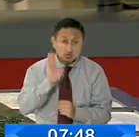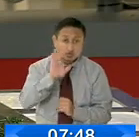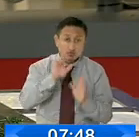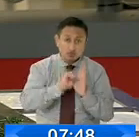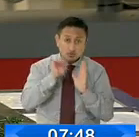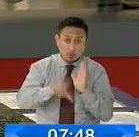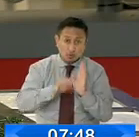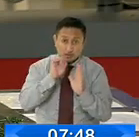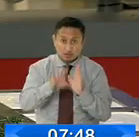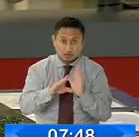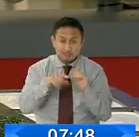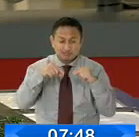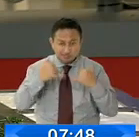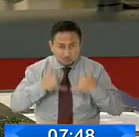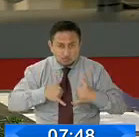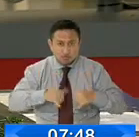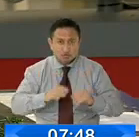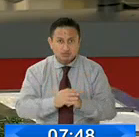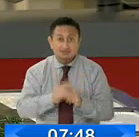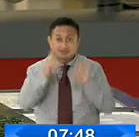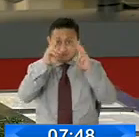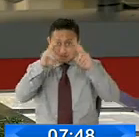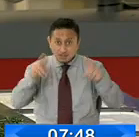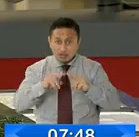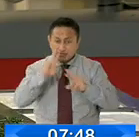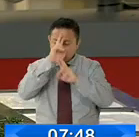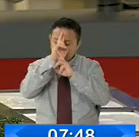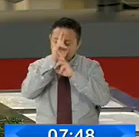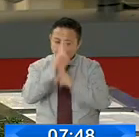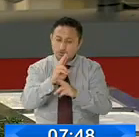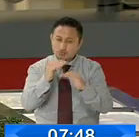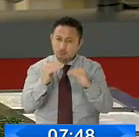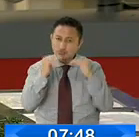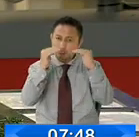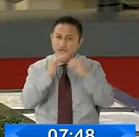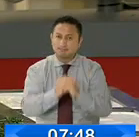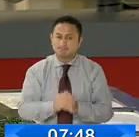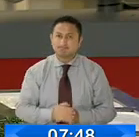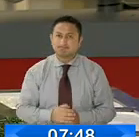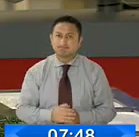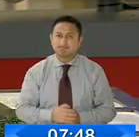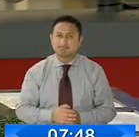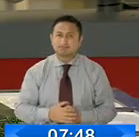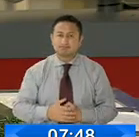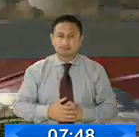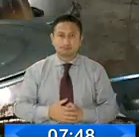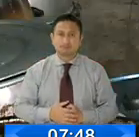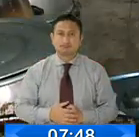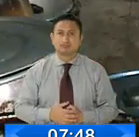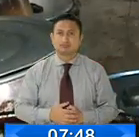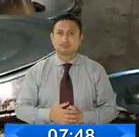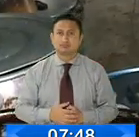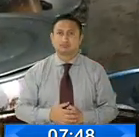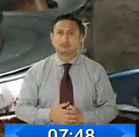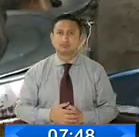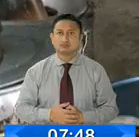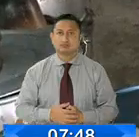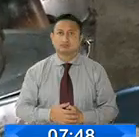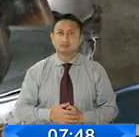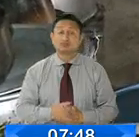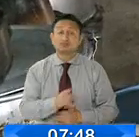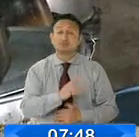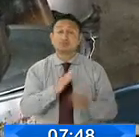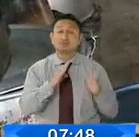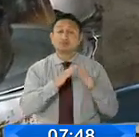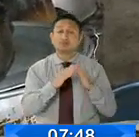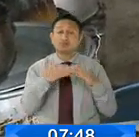donaciones generosas, estamos haciendo que la Navidad sea digna y sobre todo con mejores horas. Veamos. En esta pequeña